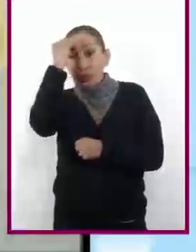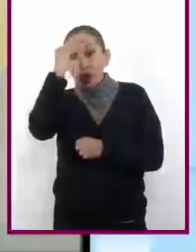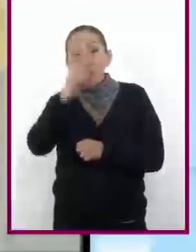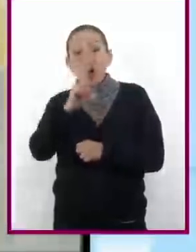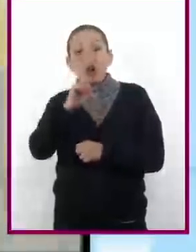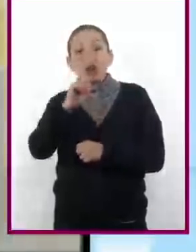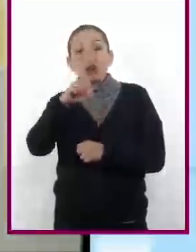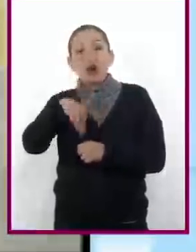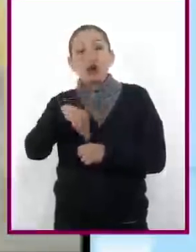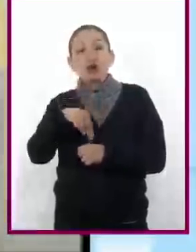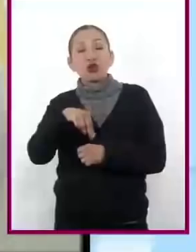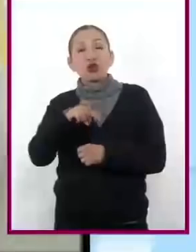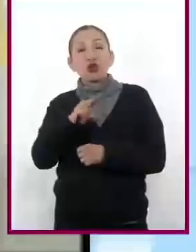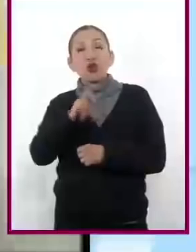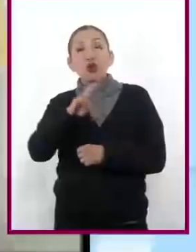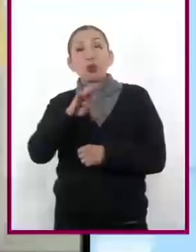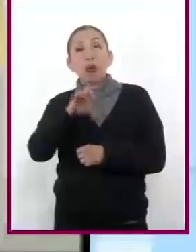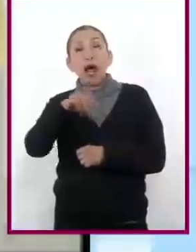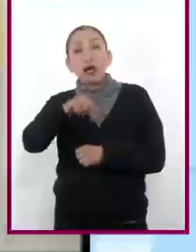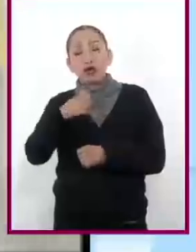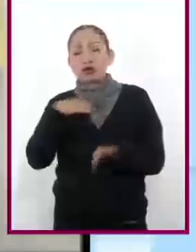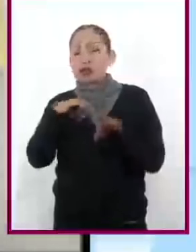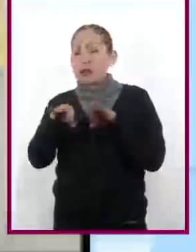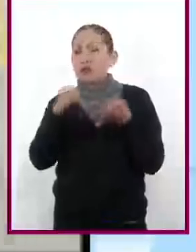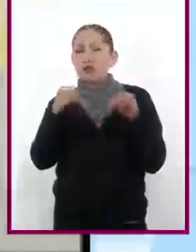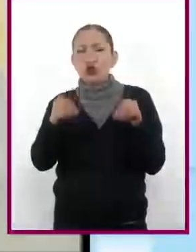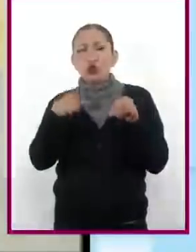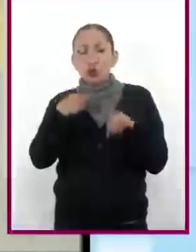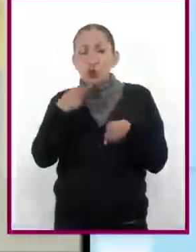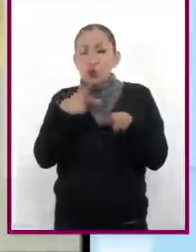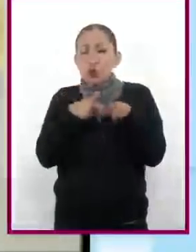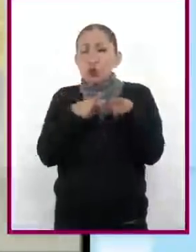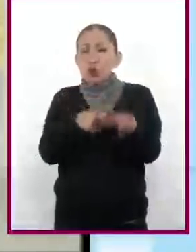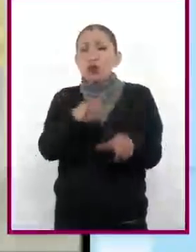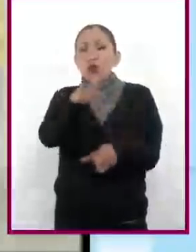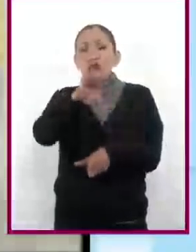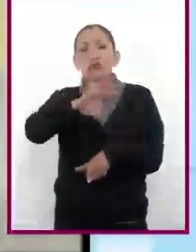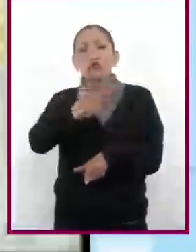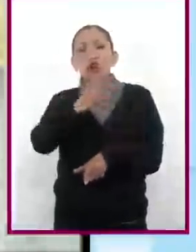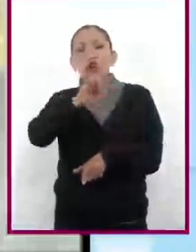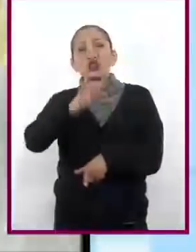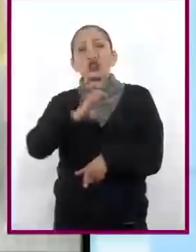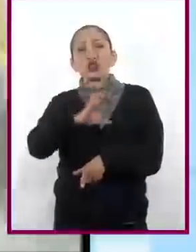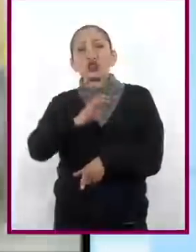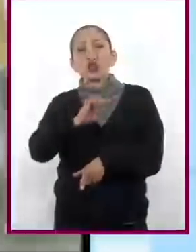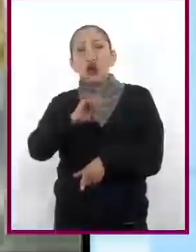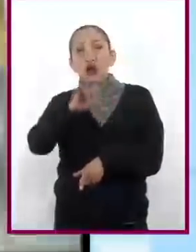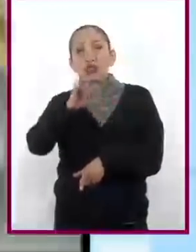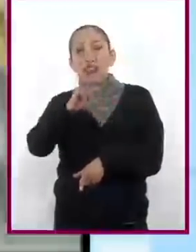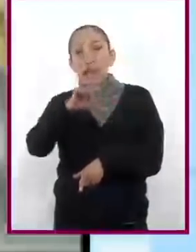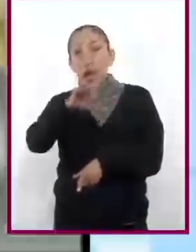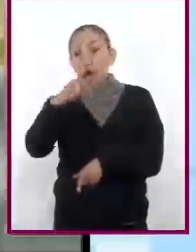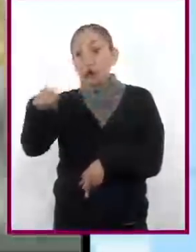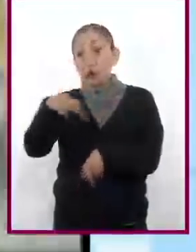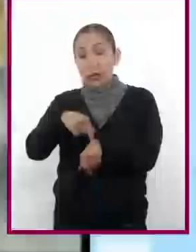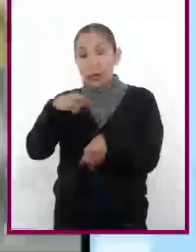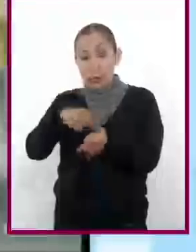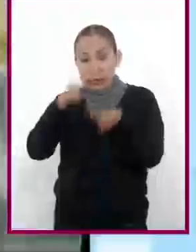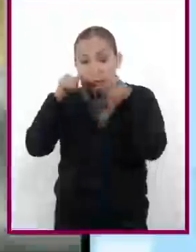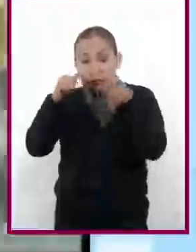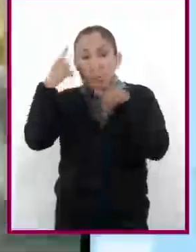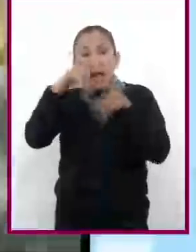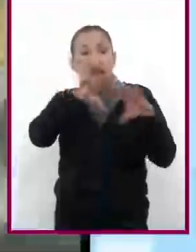don Urbano, que ha trabajado mucho por conservar el chocholteco. Ha dado mucho de su tiempo